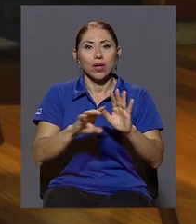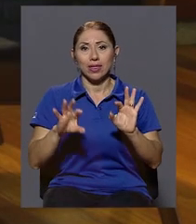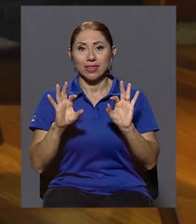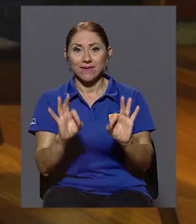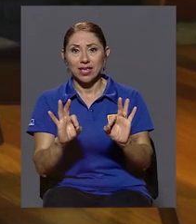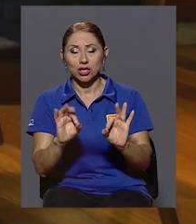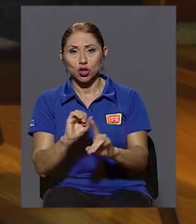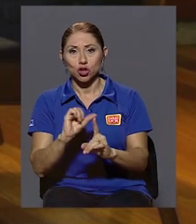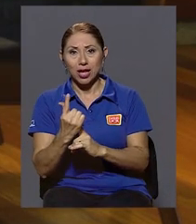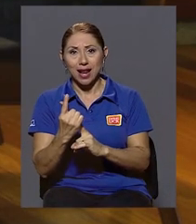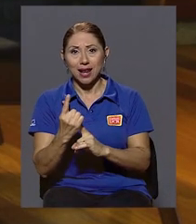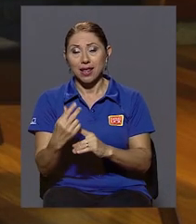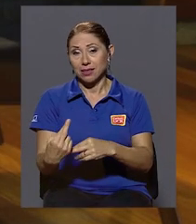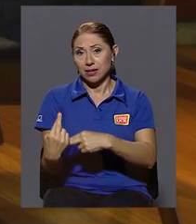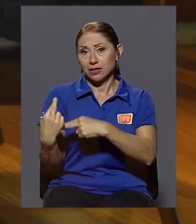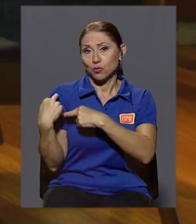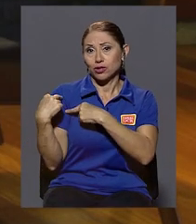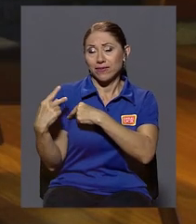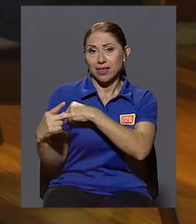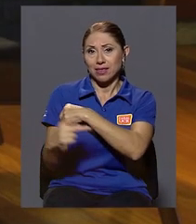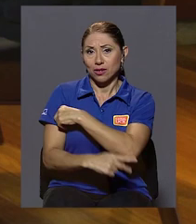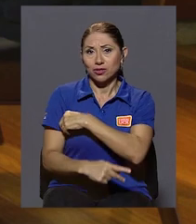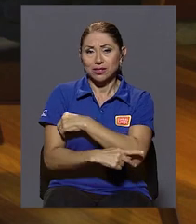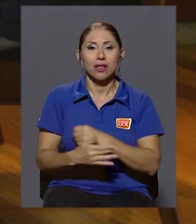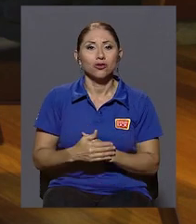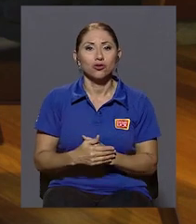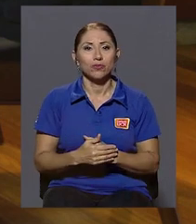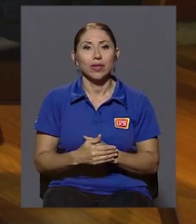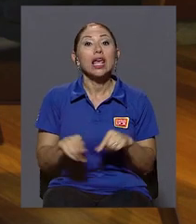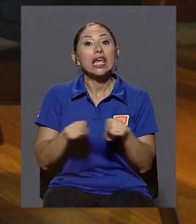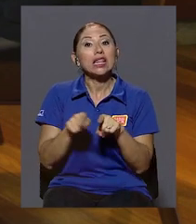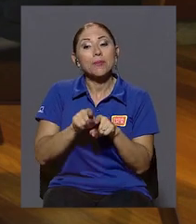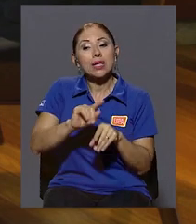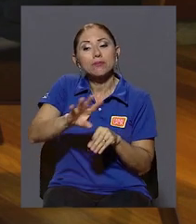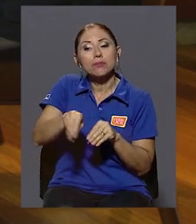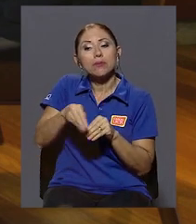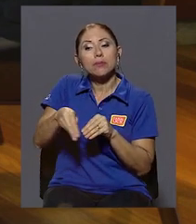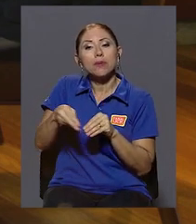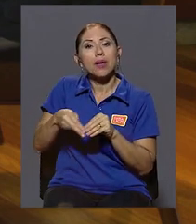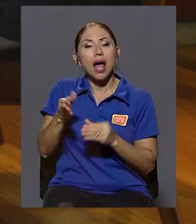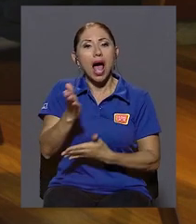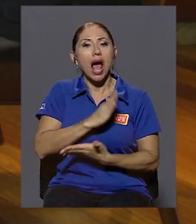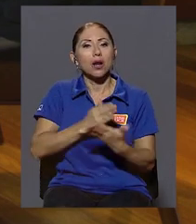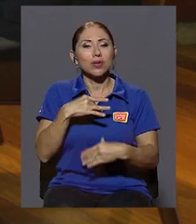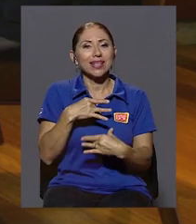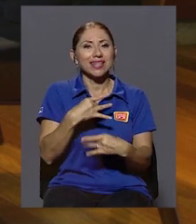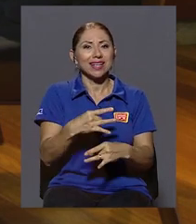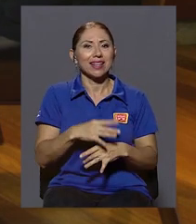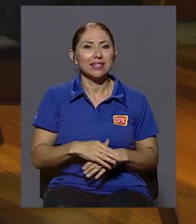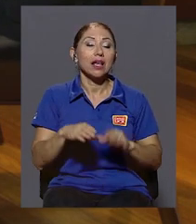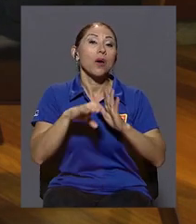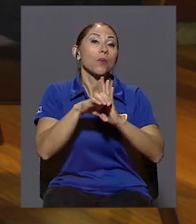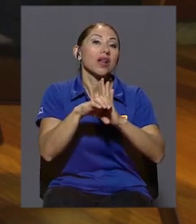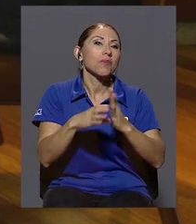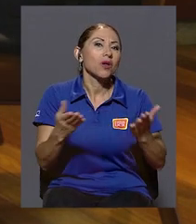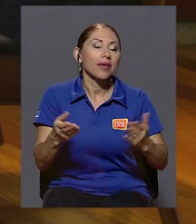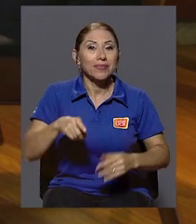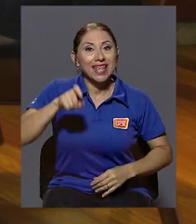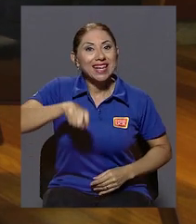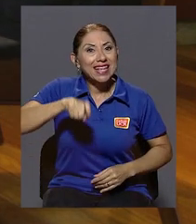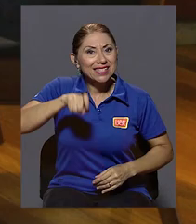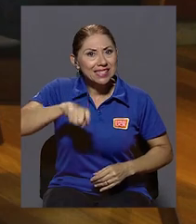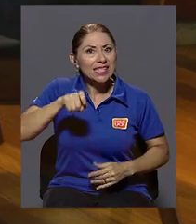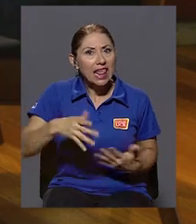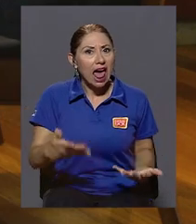bien social, de responsabilidad de los estados, y agregó algunos elementos que son muy interesantes, en particular la necesidad de